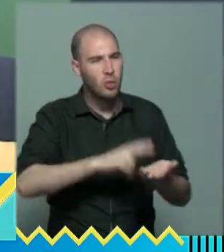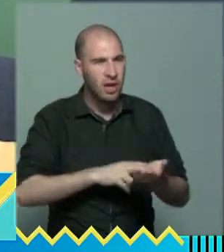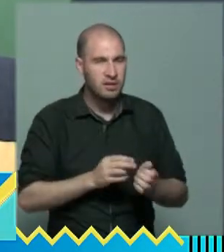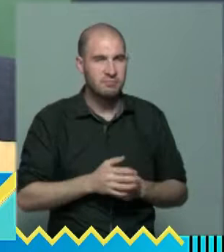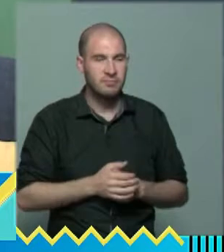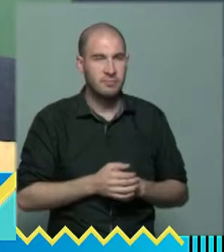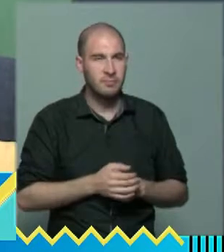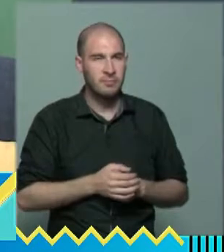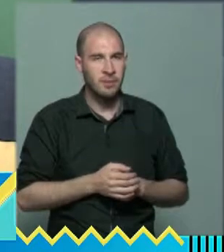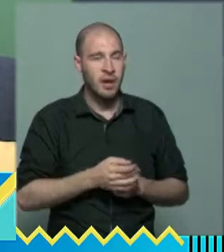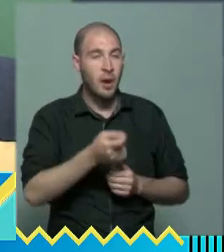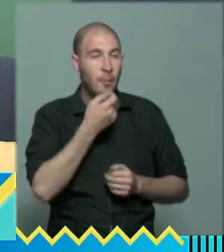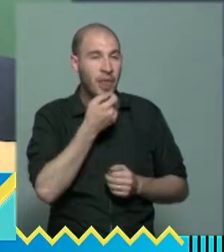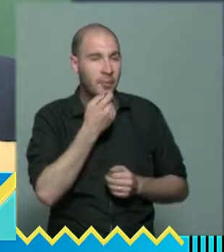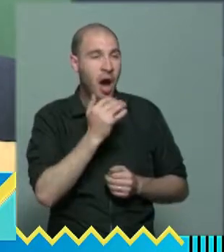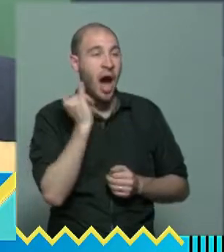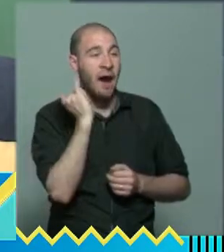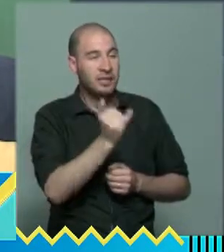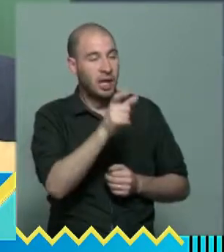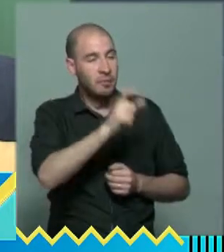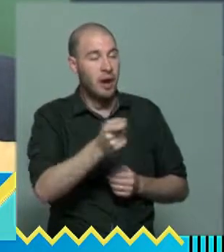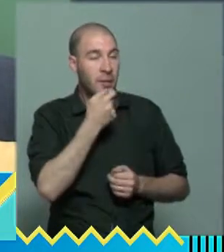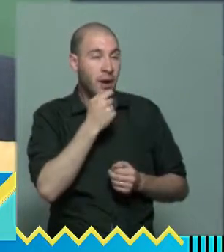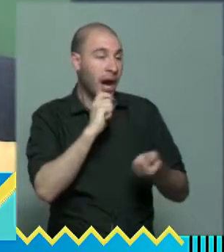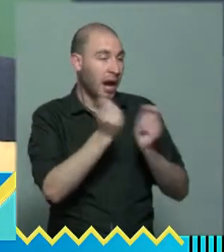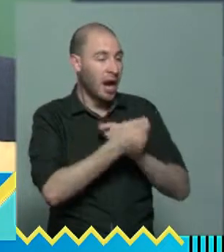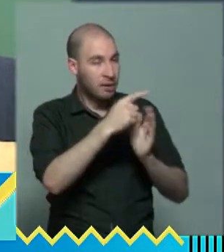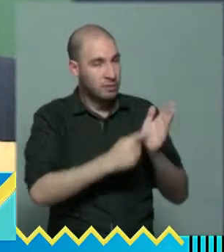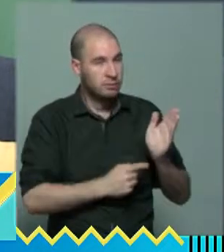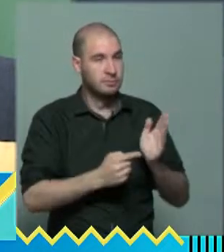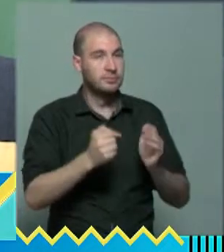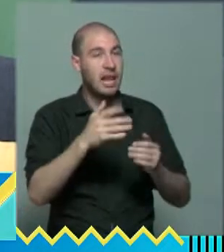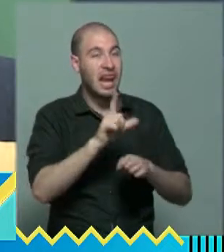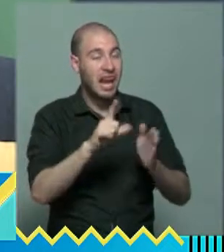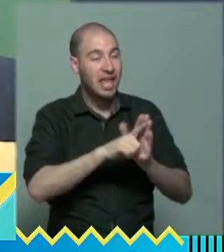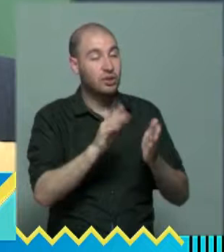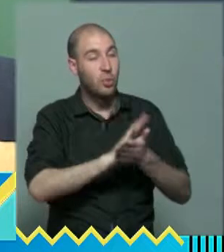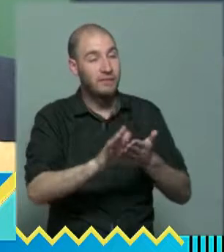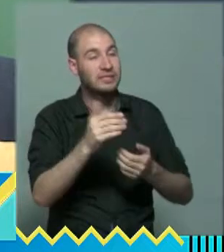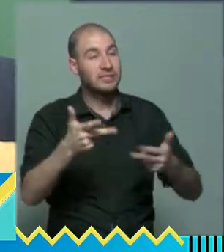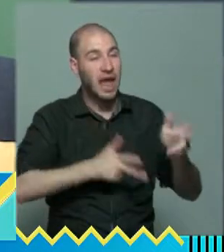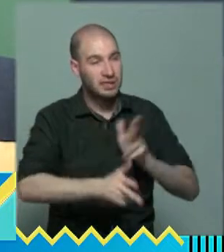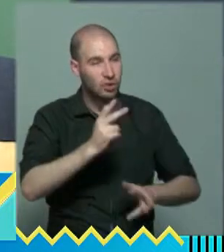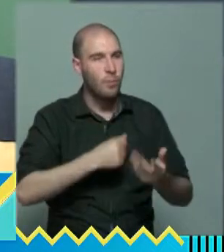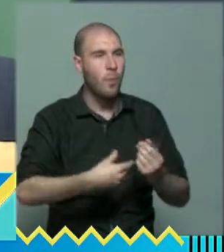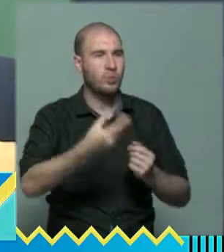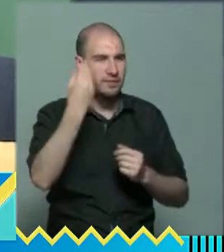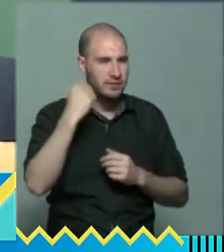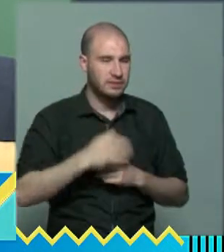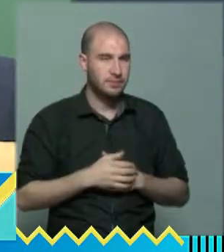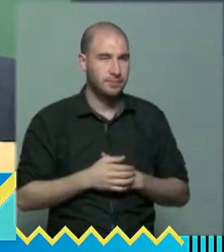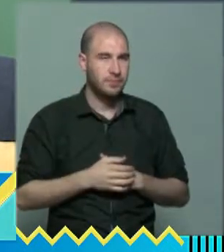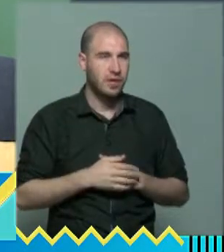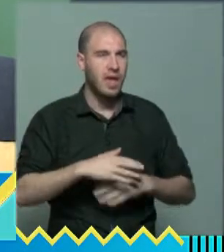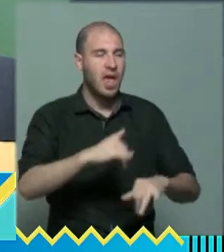es cuando se le tiene que informar a la gente, por ejemplo, estos cambios que hay en la nueva ley de tránsito, y muchas veces